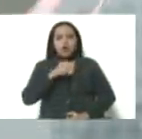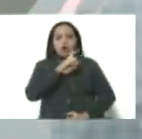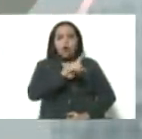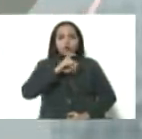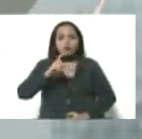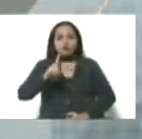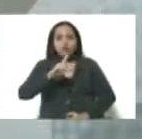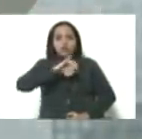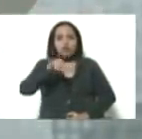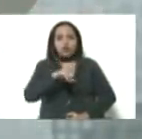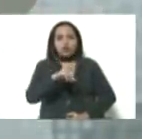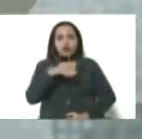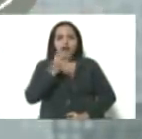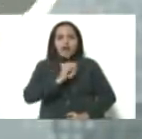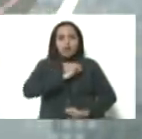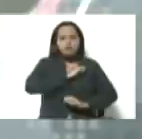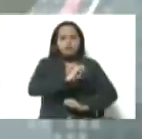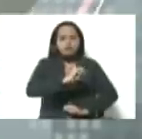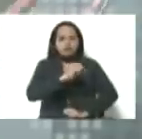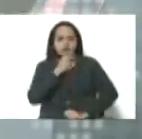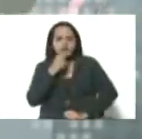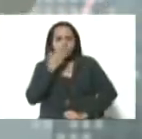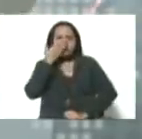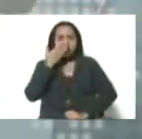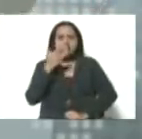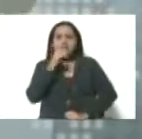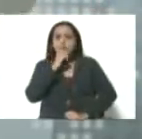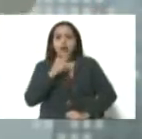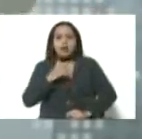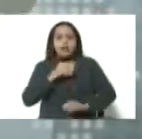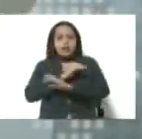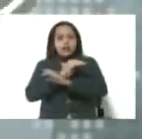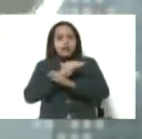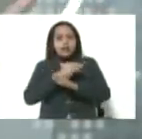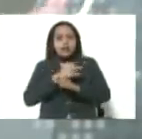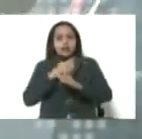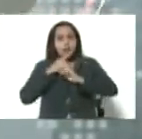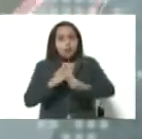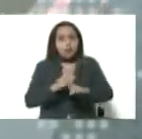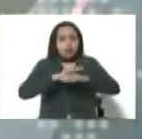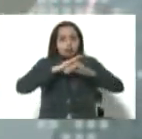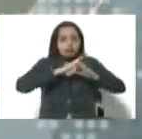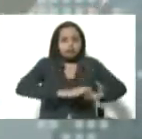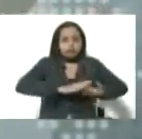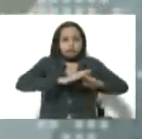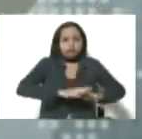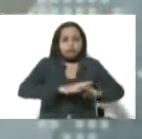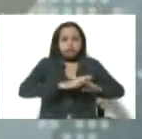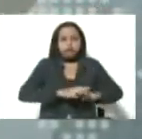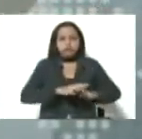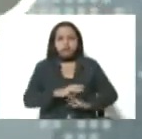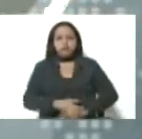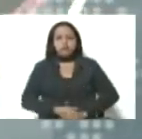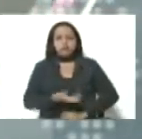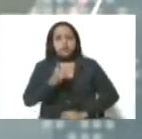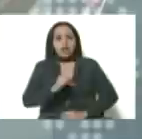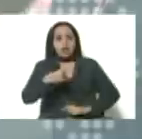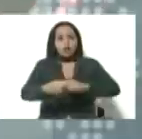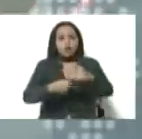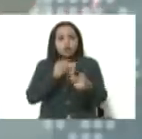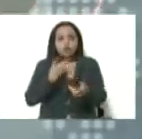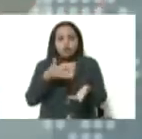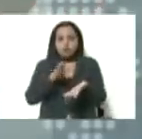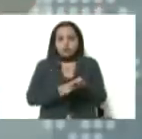paro cardiorrespiratorio que no respondió a las maniobras de resucitación básicas falleció